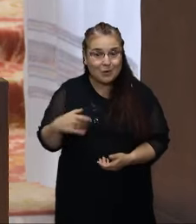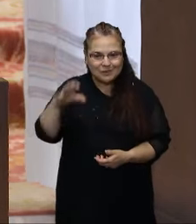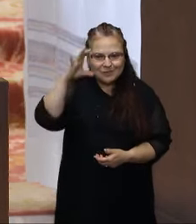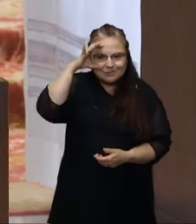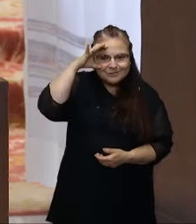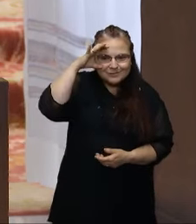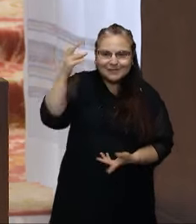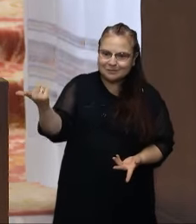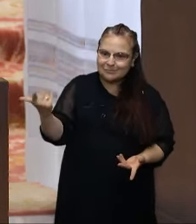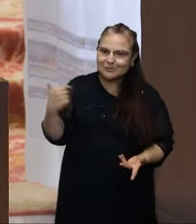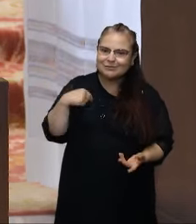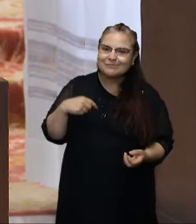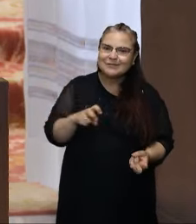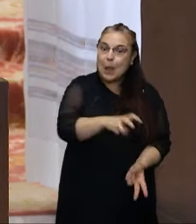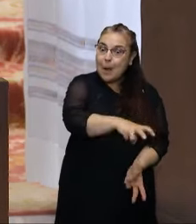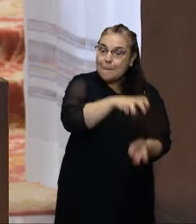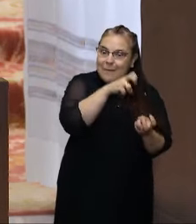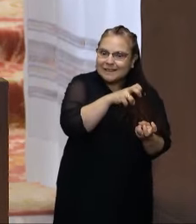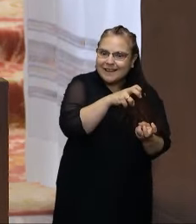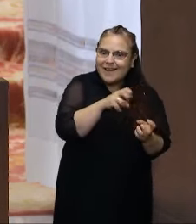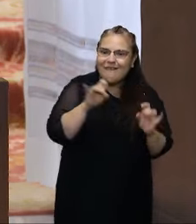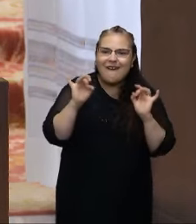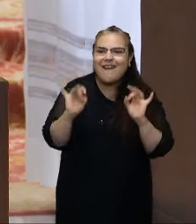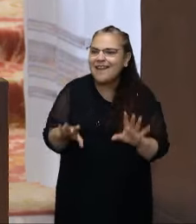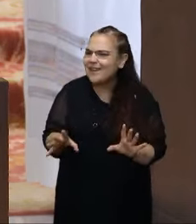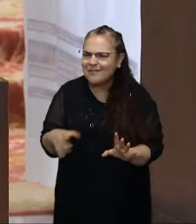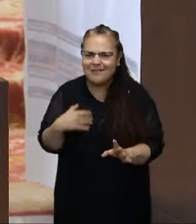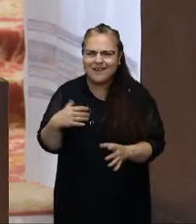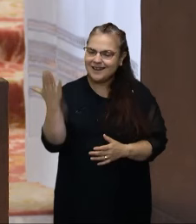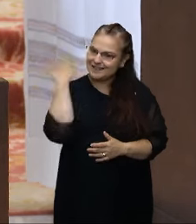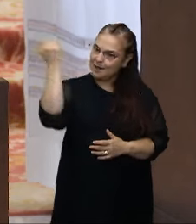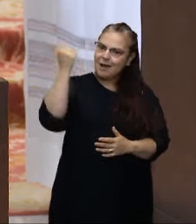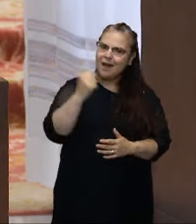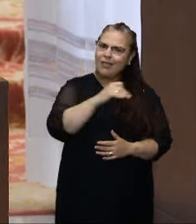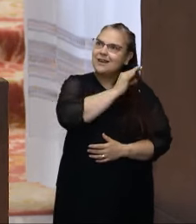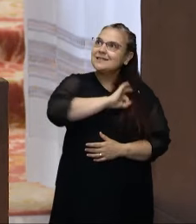escuchemos como Mateo la llamada de Jesús hoy a seguirle.